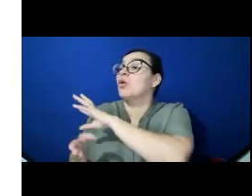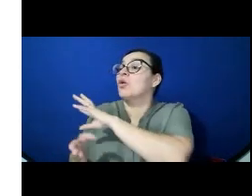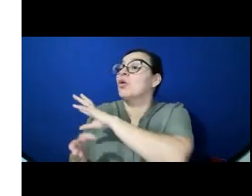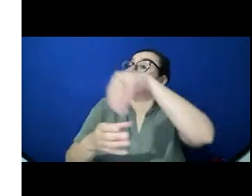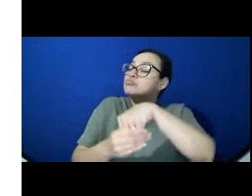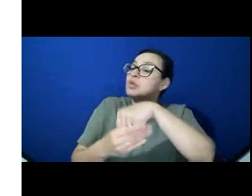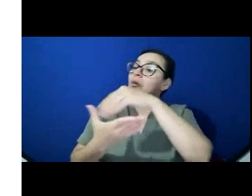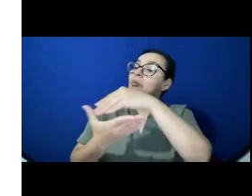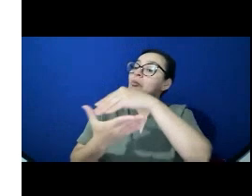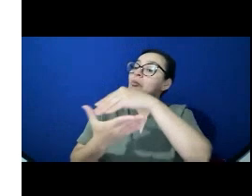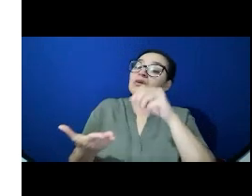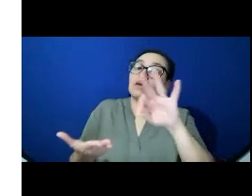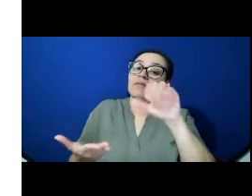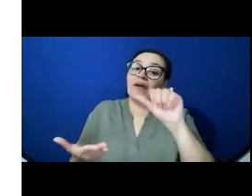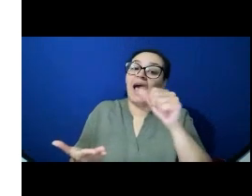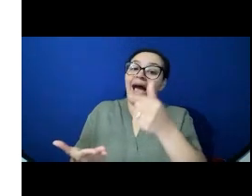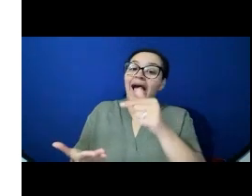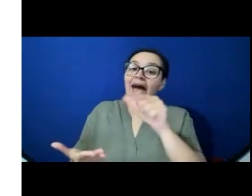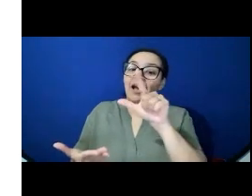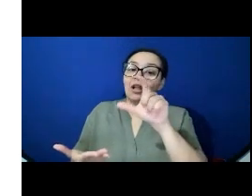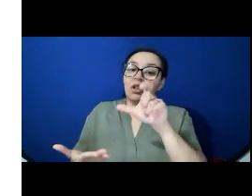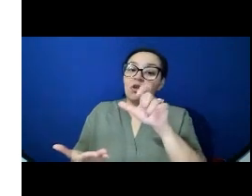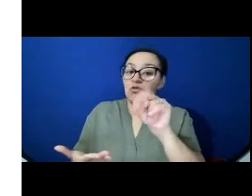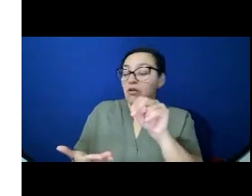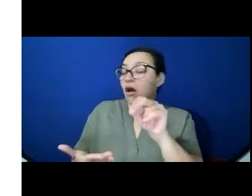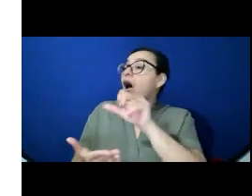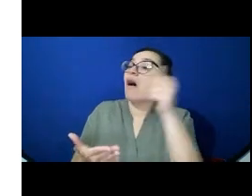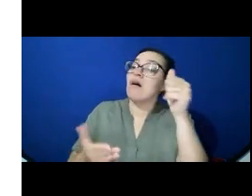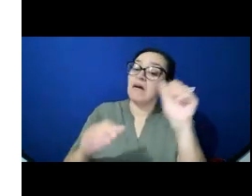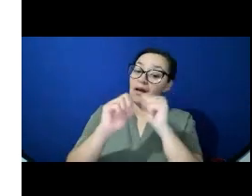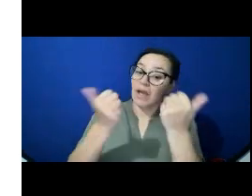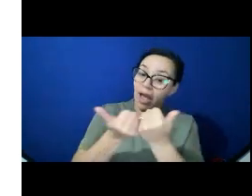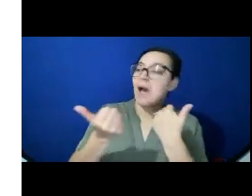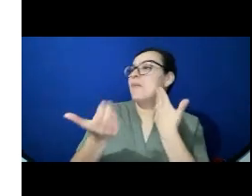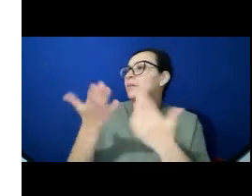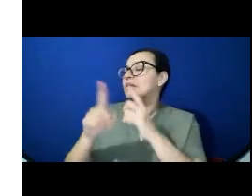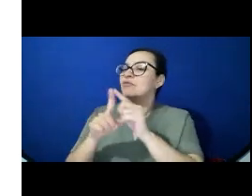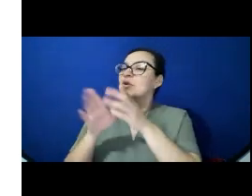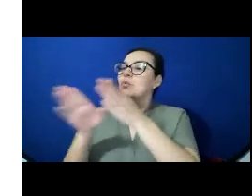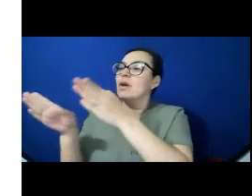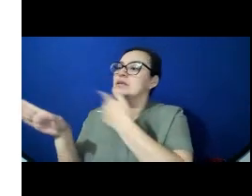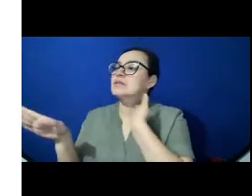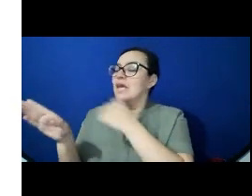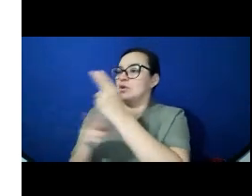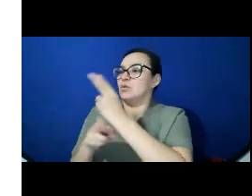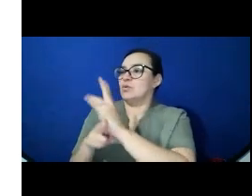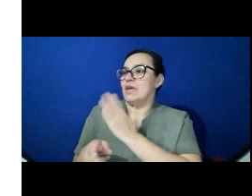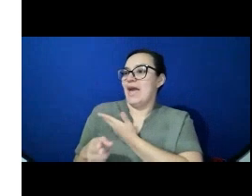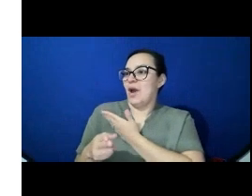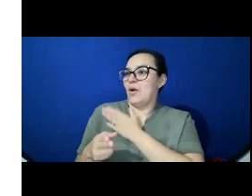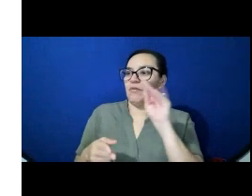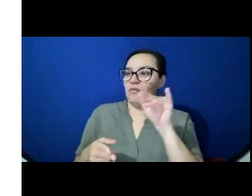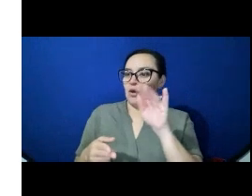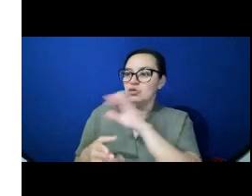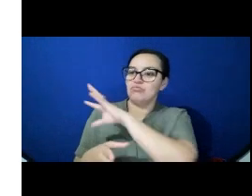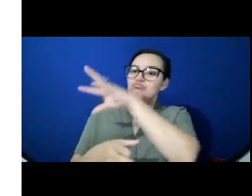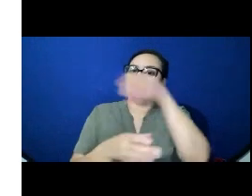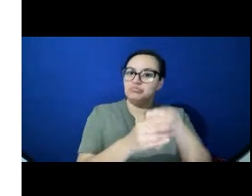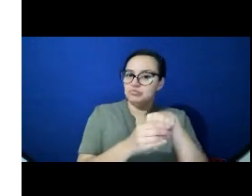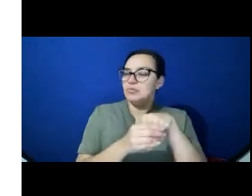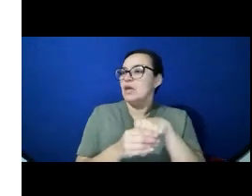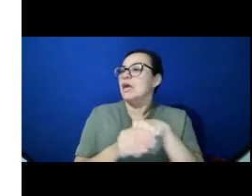y esto puede ser integrado con ese módulos de aprendizaje de otras agencias que quizás tengan otras maneras de quizás